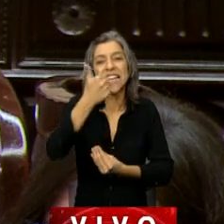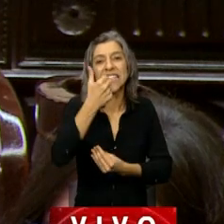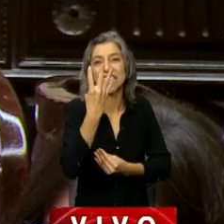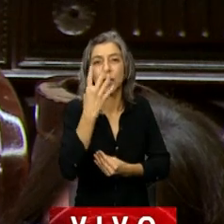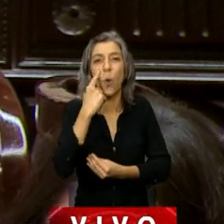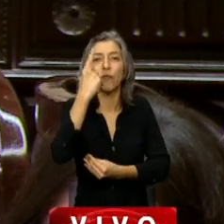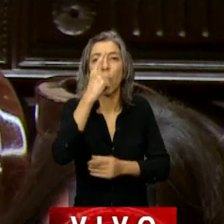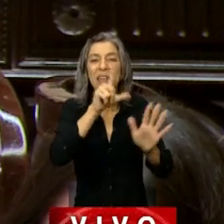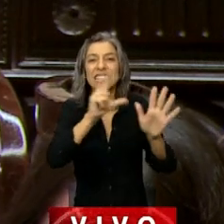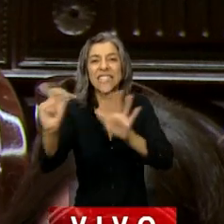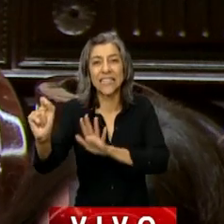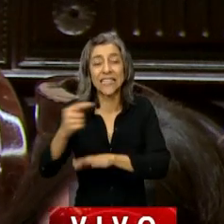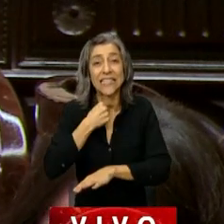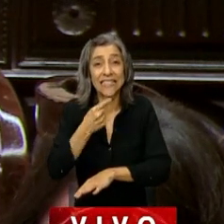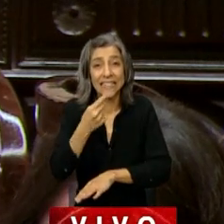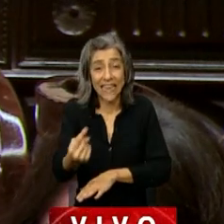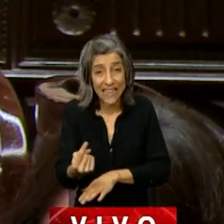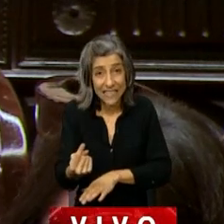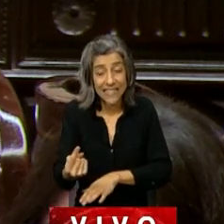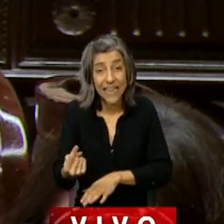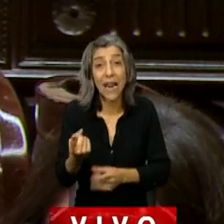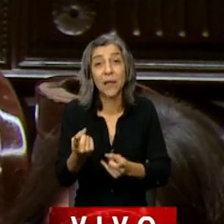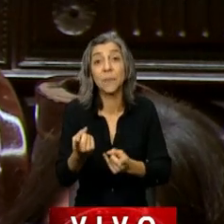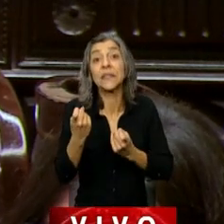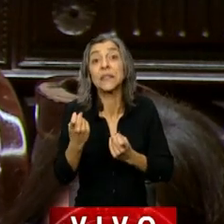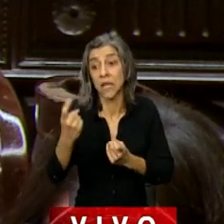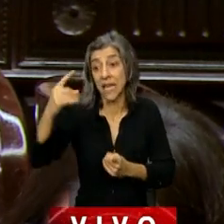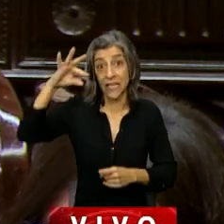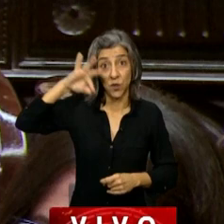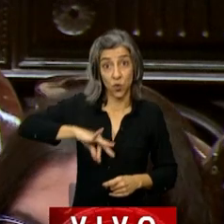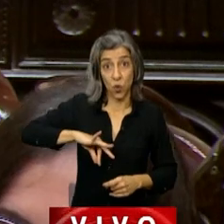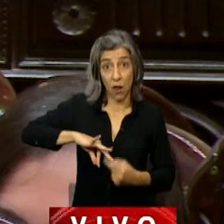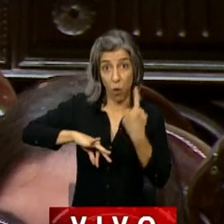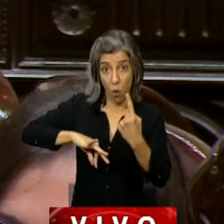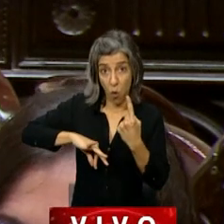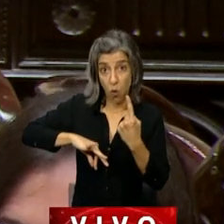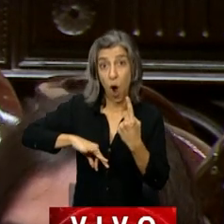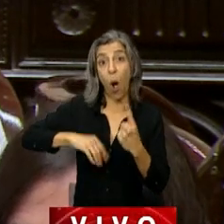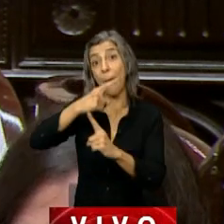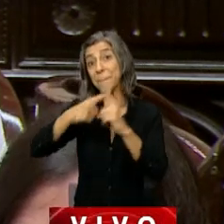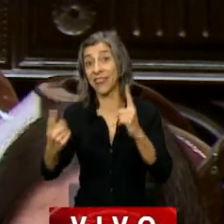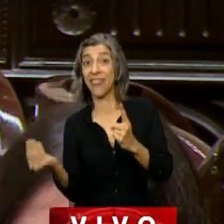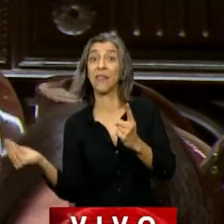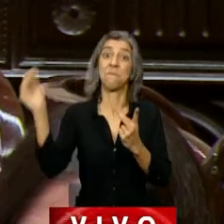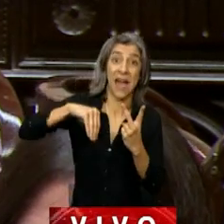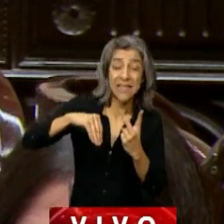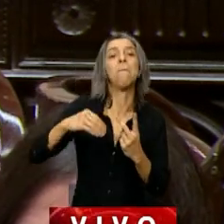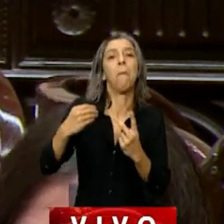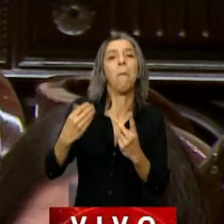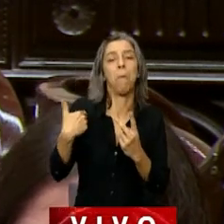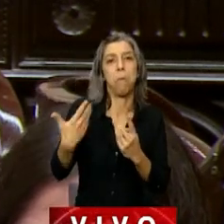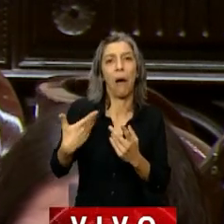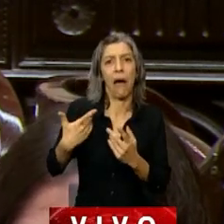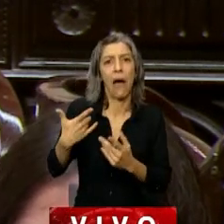64.700. Es decir, que necesita un salario y medio para cubrir sus necesidades totales